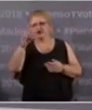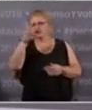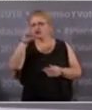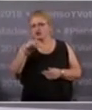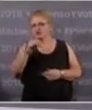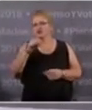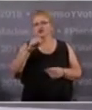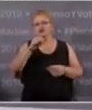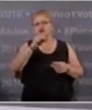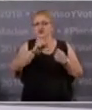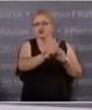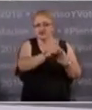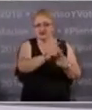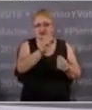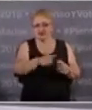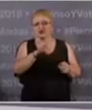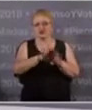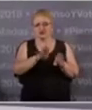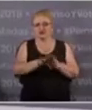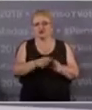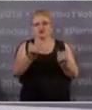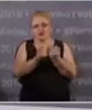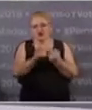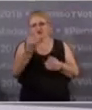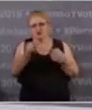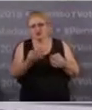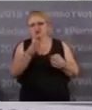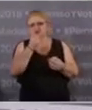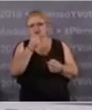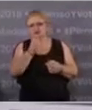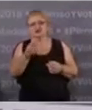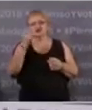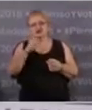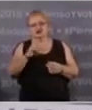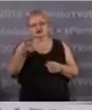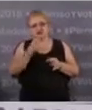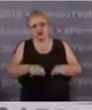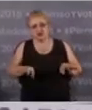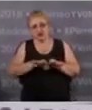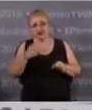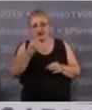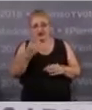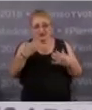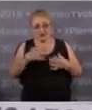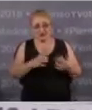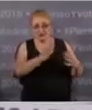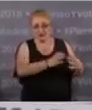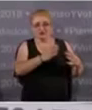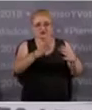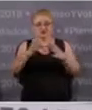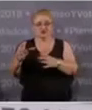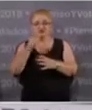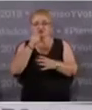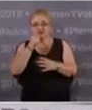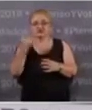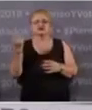policial. Es importante que los distintos cuerpos de policías tengan una capacitación suficiente y basta, que